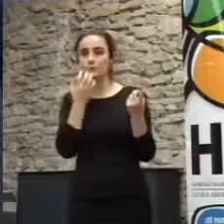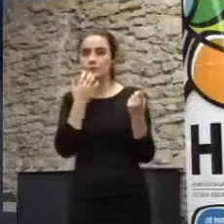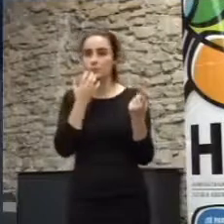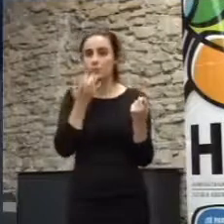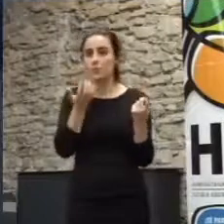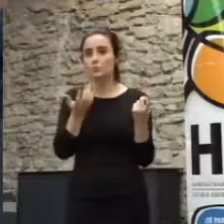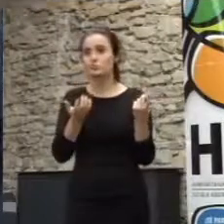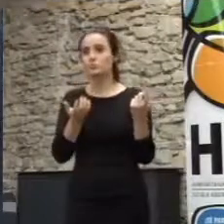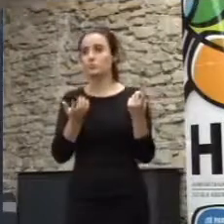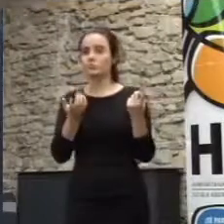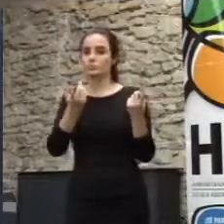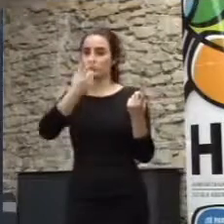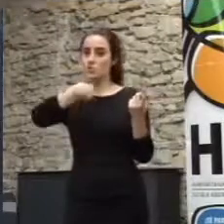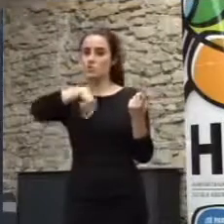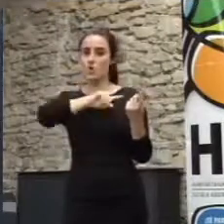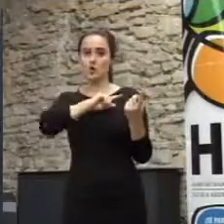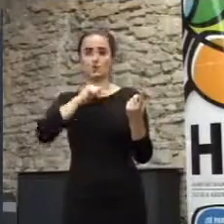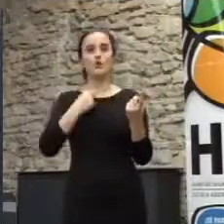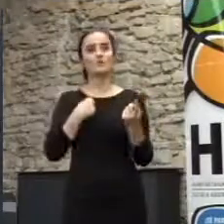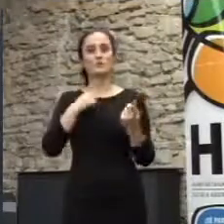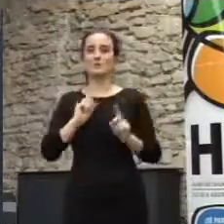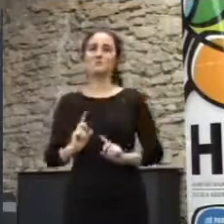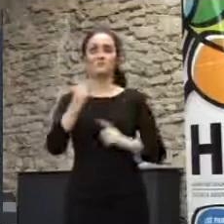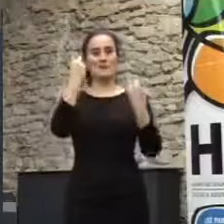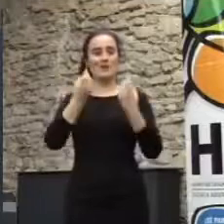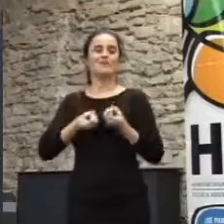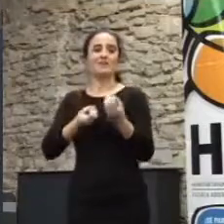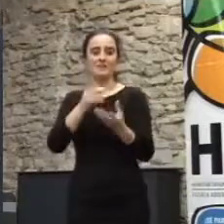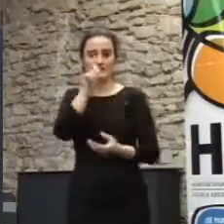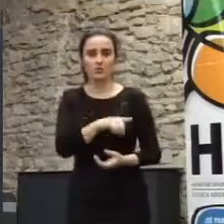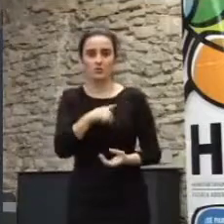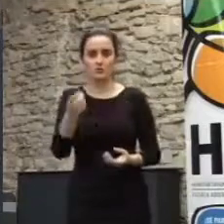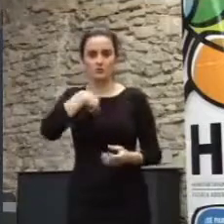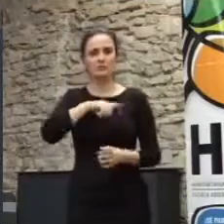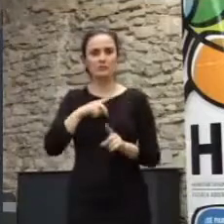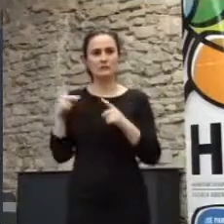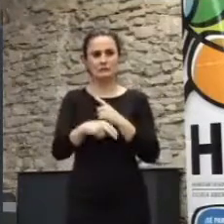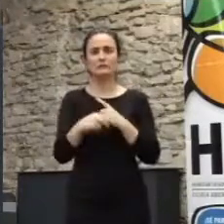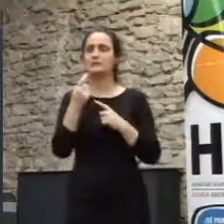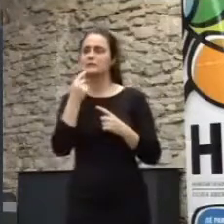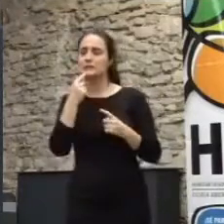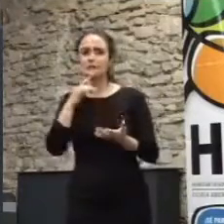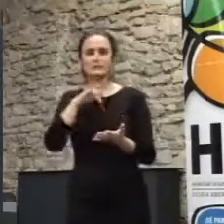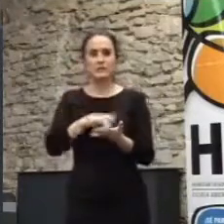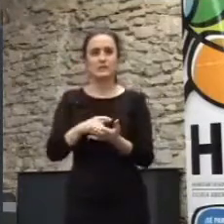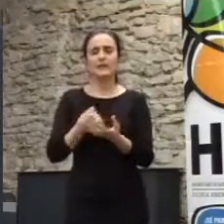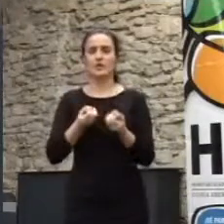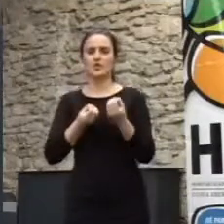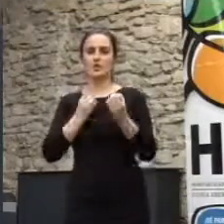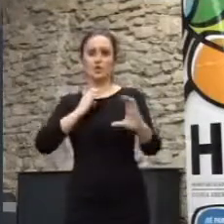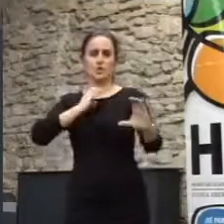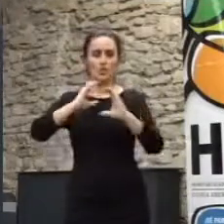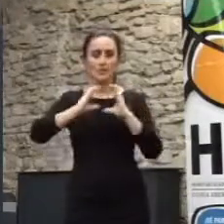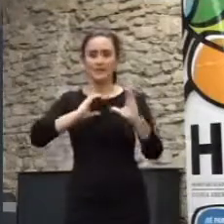hemos dado a conocer nosotros. Y luego otra cosa que yo intento evitar, hablabas mucho ahora de esto de los gabinetes de comunicación, sí, que no vienen solo de empresas, sino